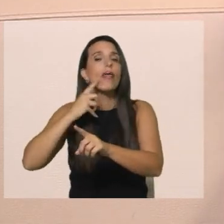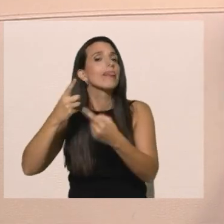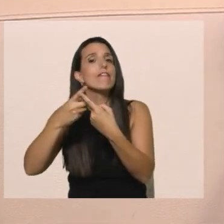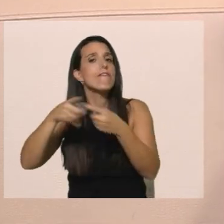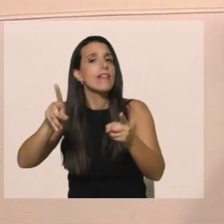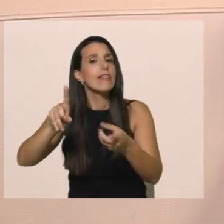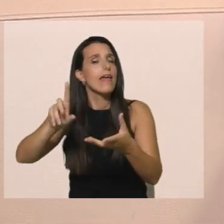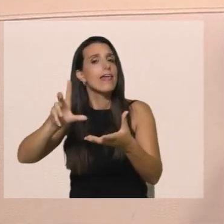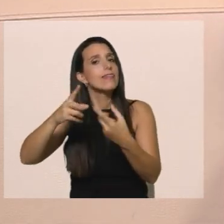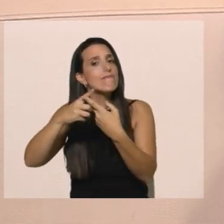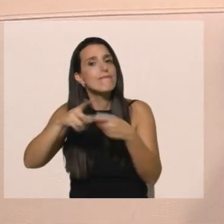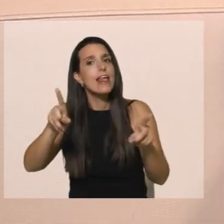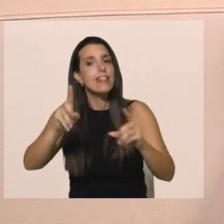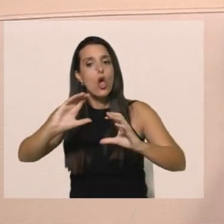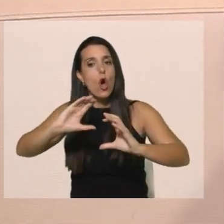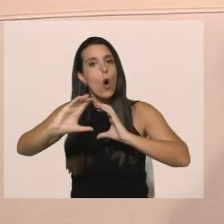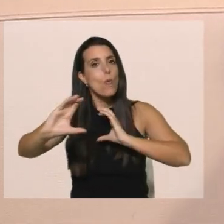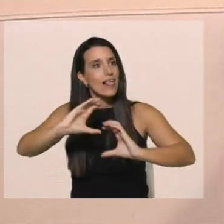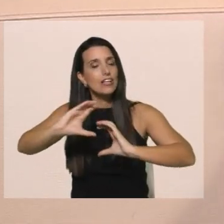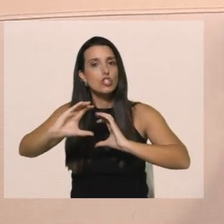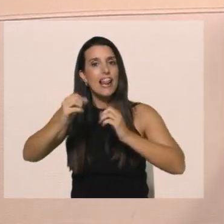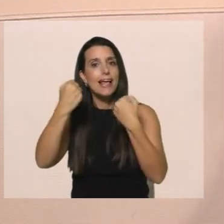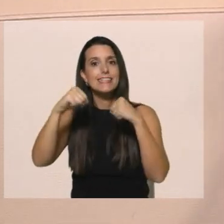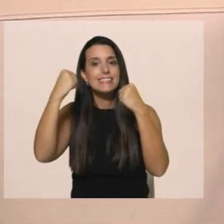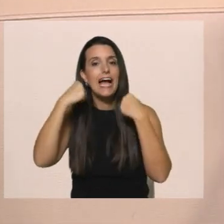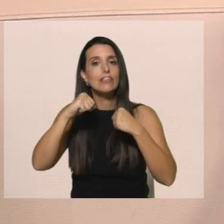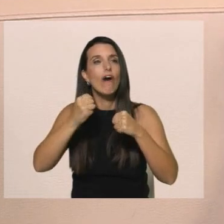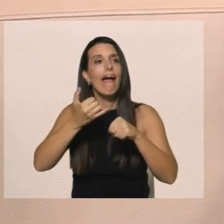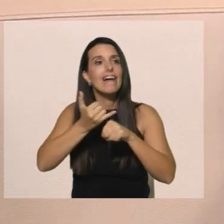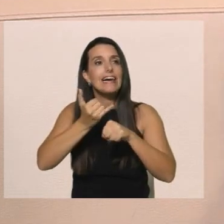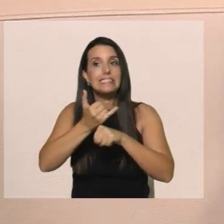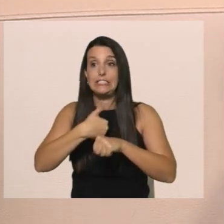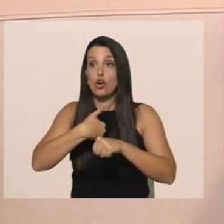ya el tema de la comunicación en los ensayos empezó con muchas equivocaciones y muchos